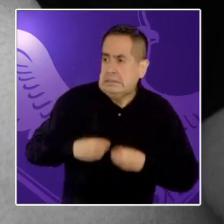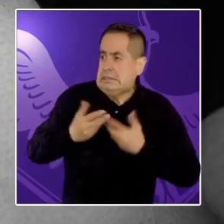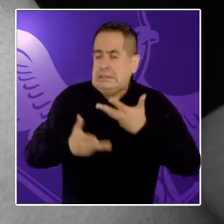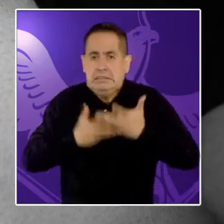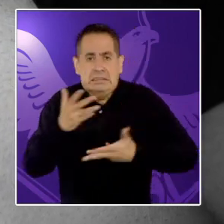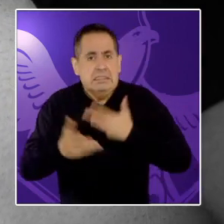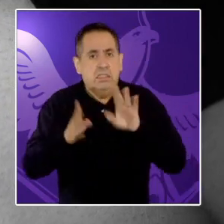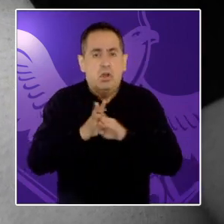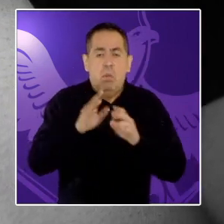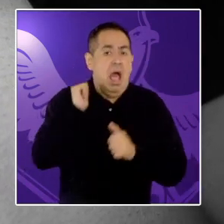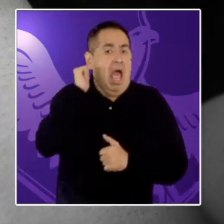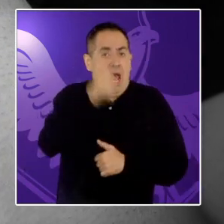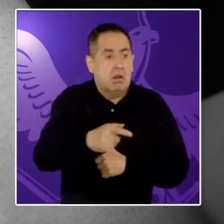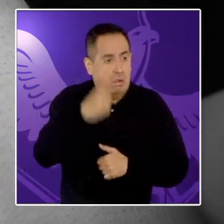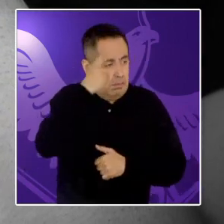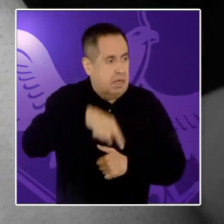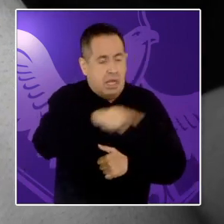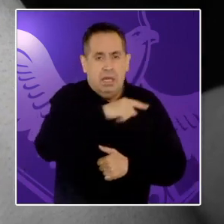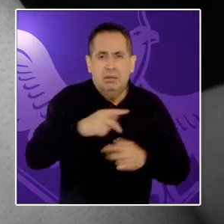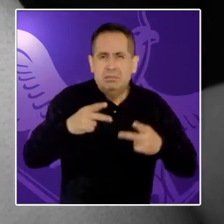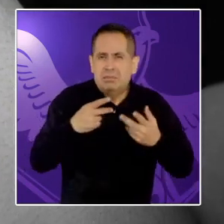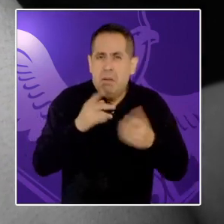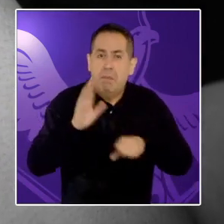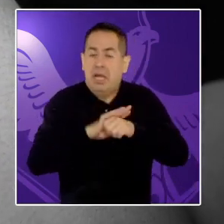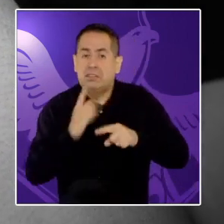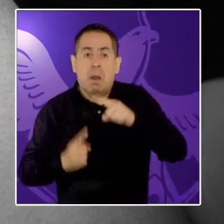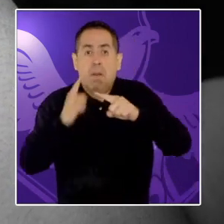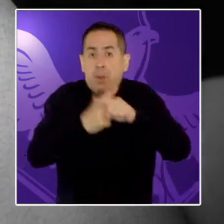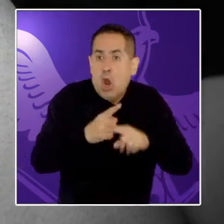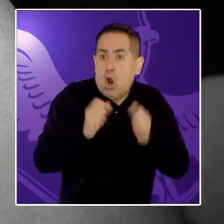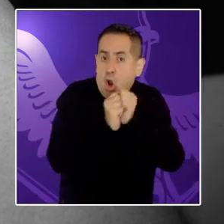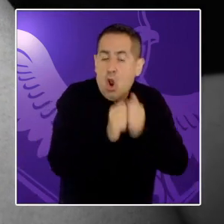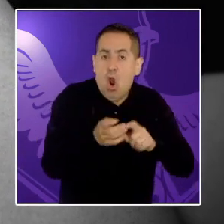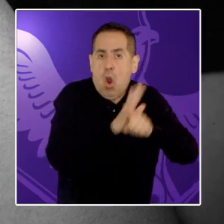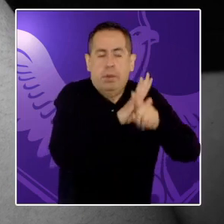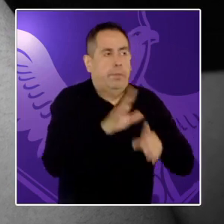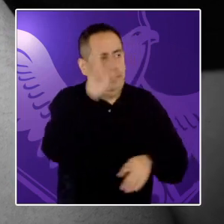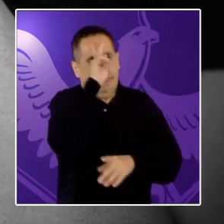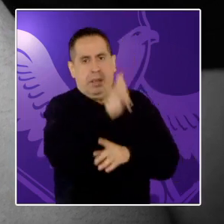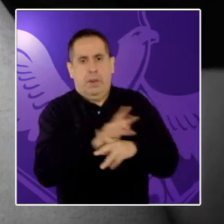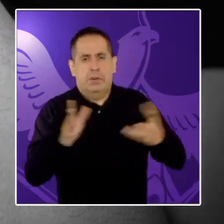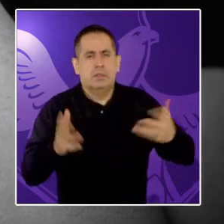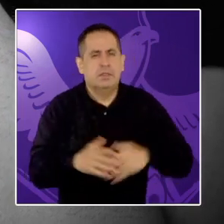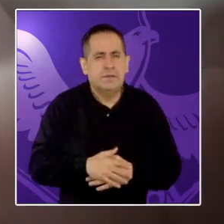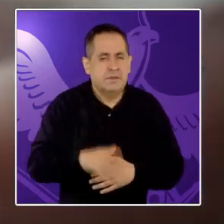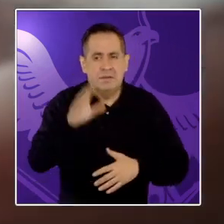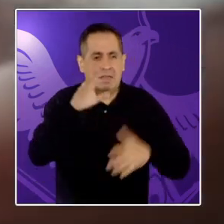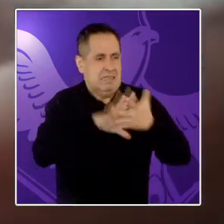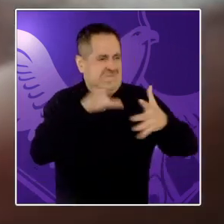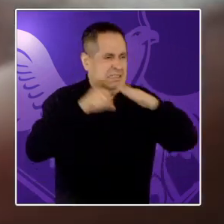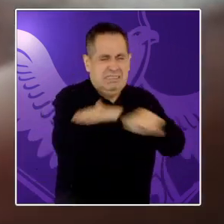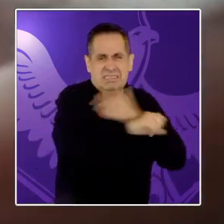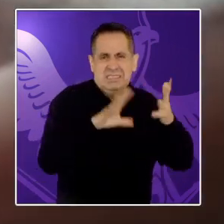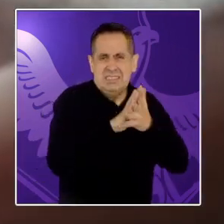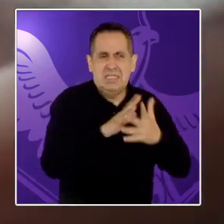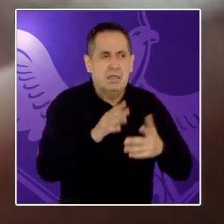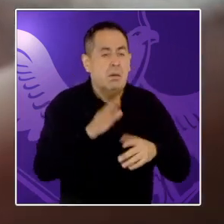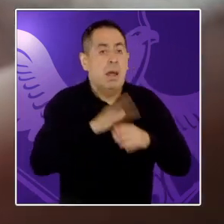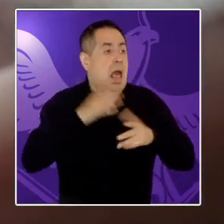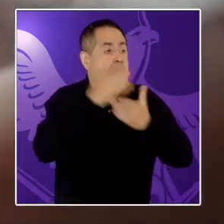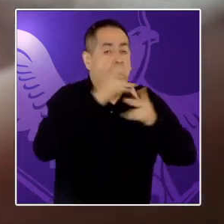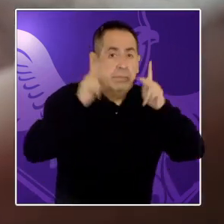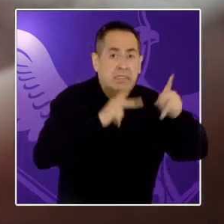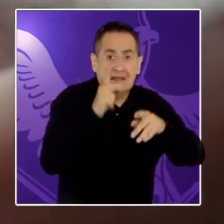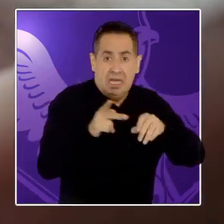de sobrellevar una situación ya al límite, la de las prisiones, multiplicada con una catástrofe como esta. En particular, la restricción de la visita